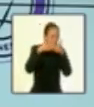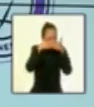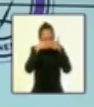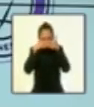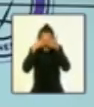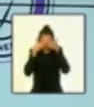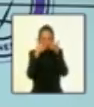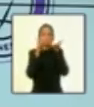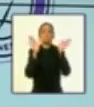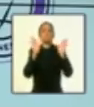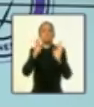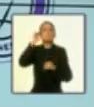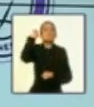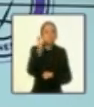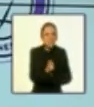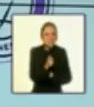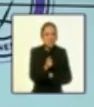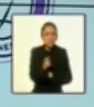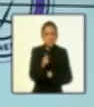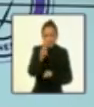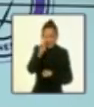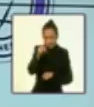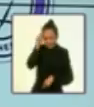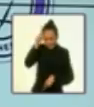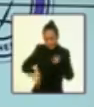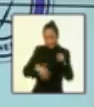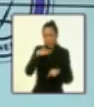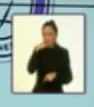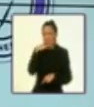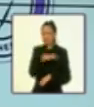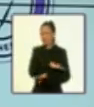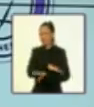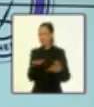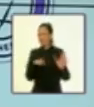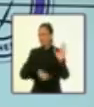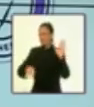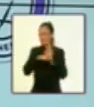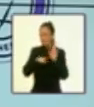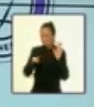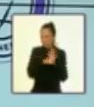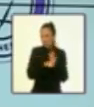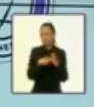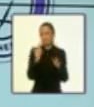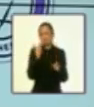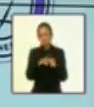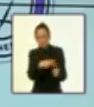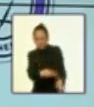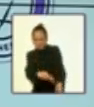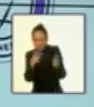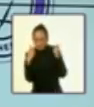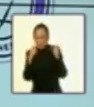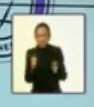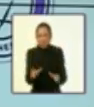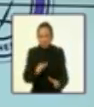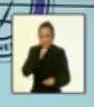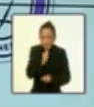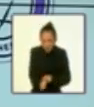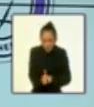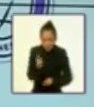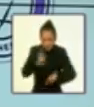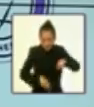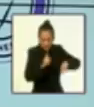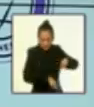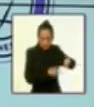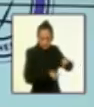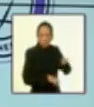incluso en segundo lugar. Creo que sobreestima, como siempre, las muestras telefónicas, un poco el segmento de clase media. Pero Mikel Arreola